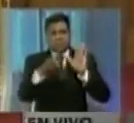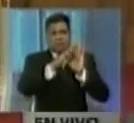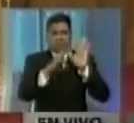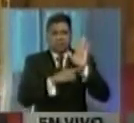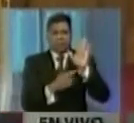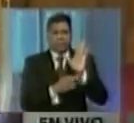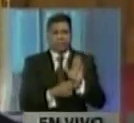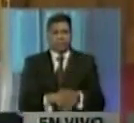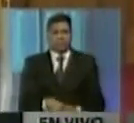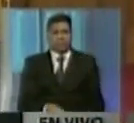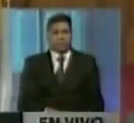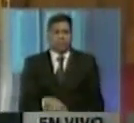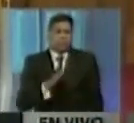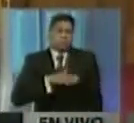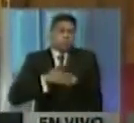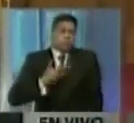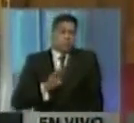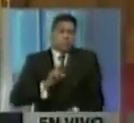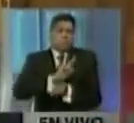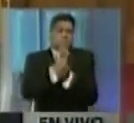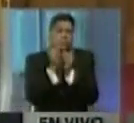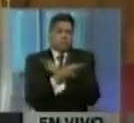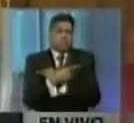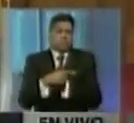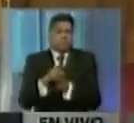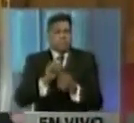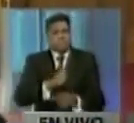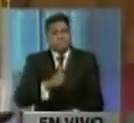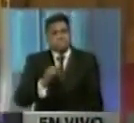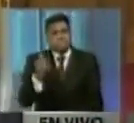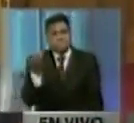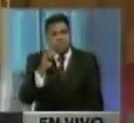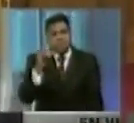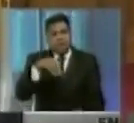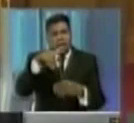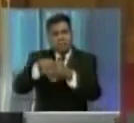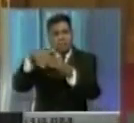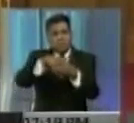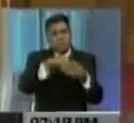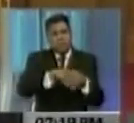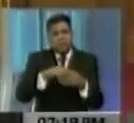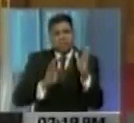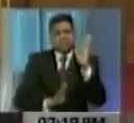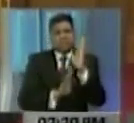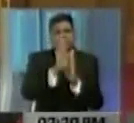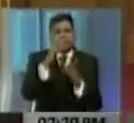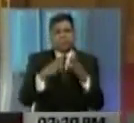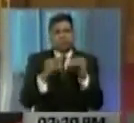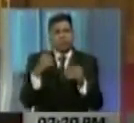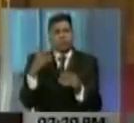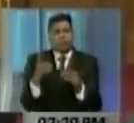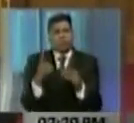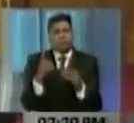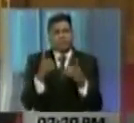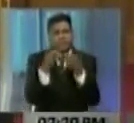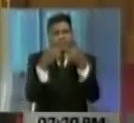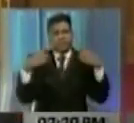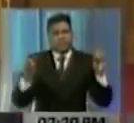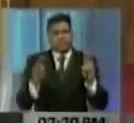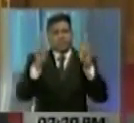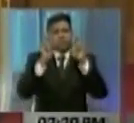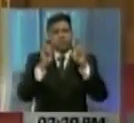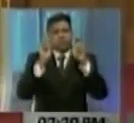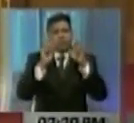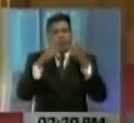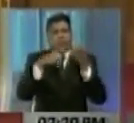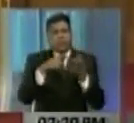Ojalá pudiéramos tener más referéndums en este país sobre 1000 temas. Ojalá, quizás el desarrollo democrático que necesitamos para la nueva etapa de la